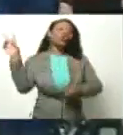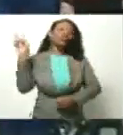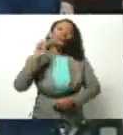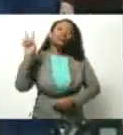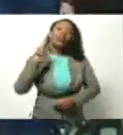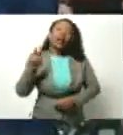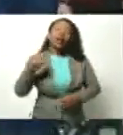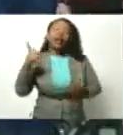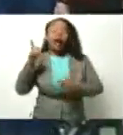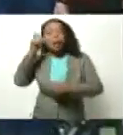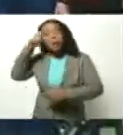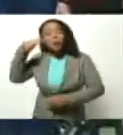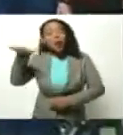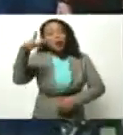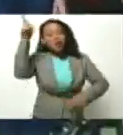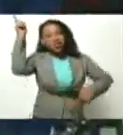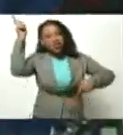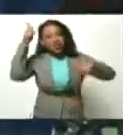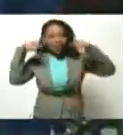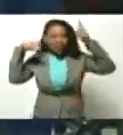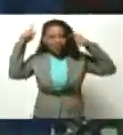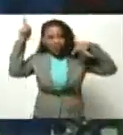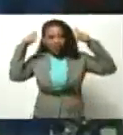Aquí está el pueblo chavista